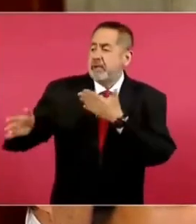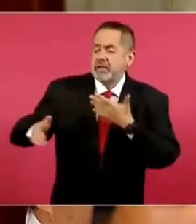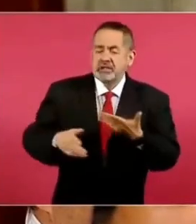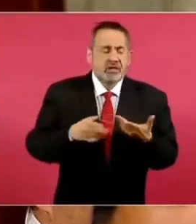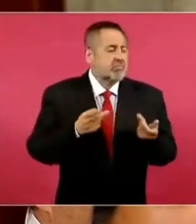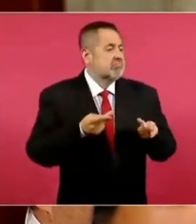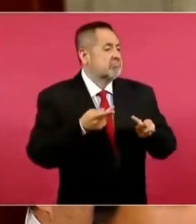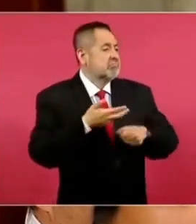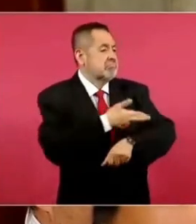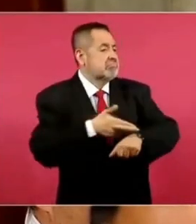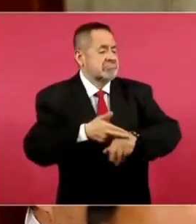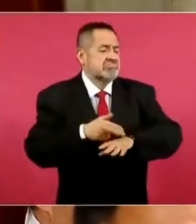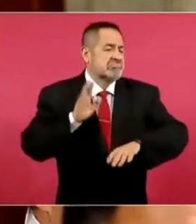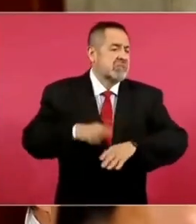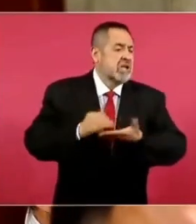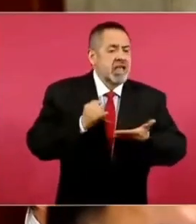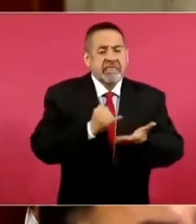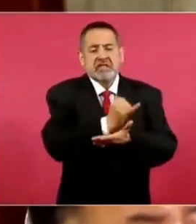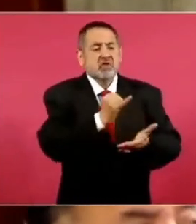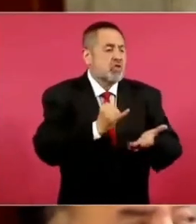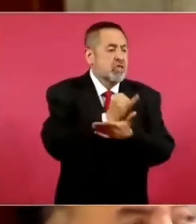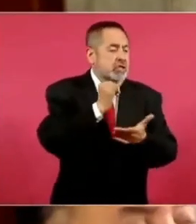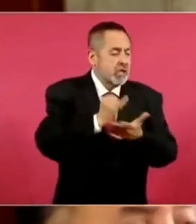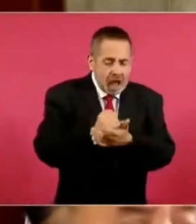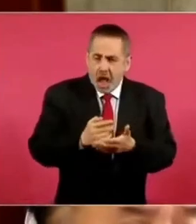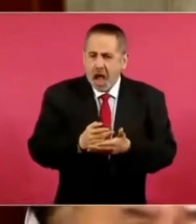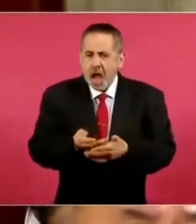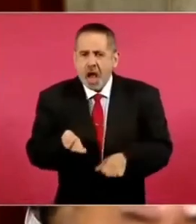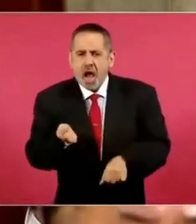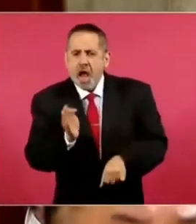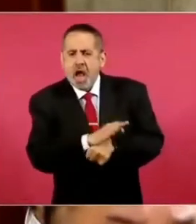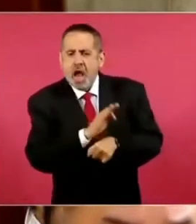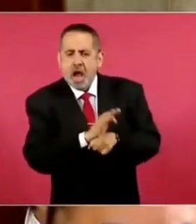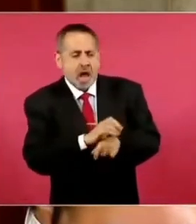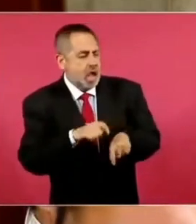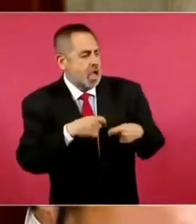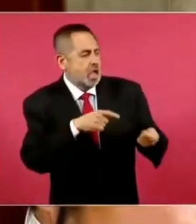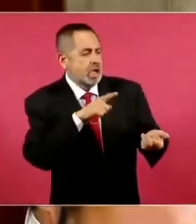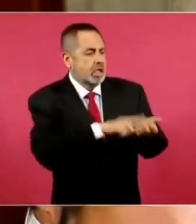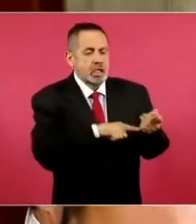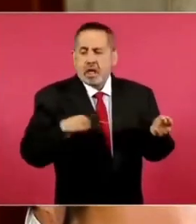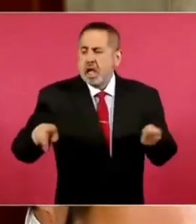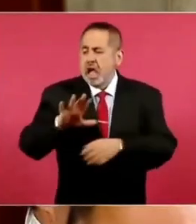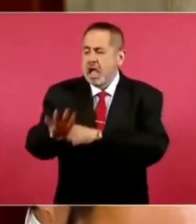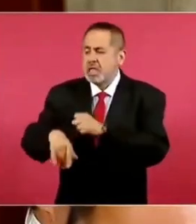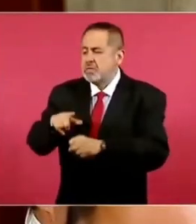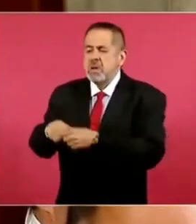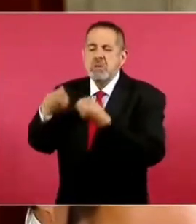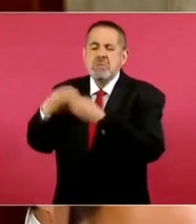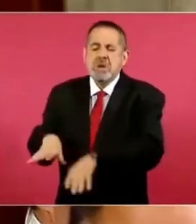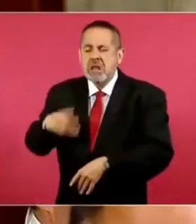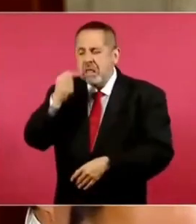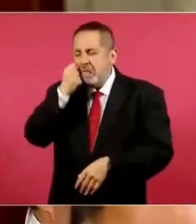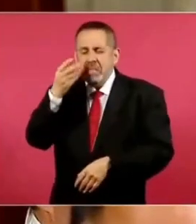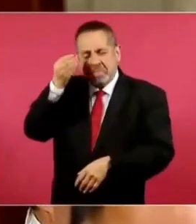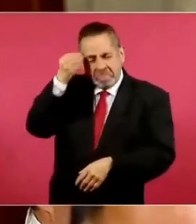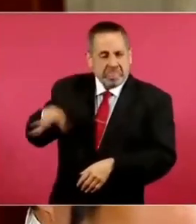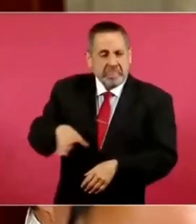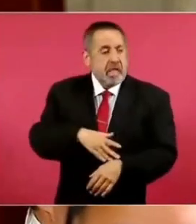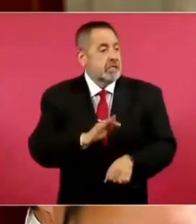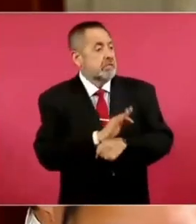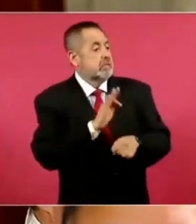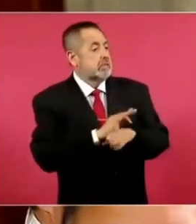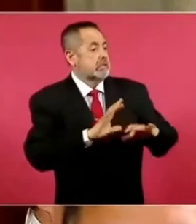pero cuyas decisiones judiciales son privilegiadas por encima de la vida de un animal o de la conservación de la